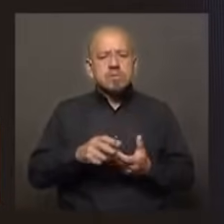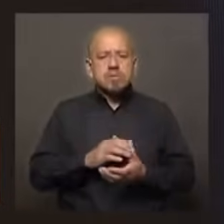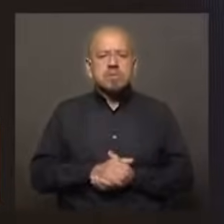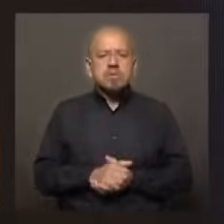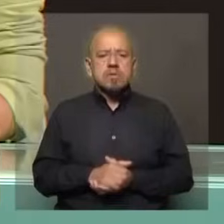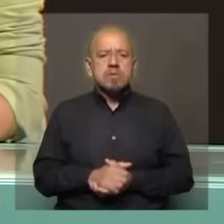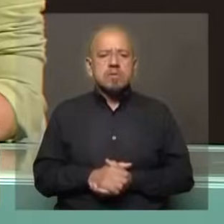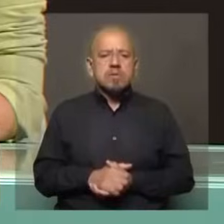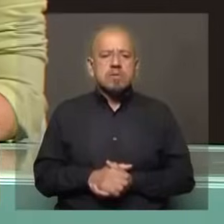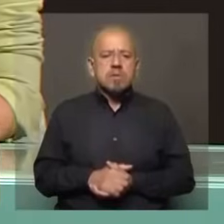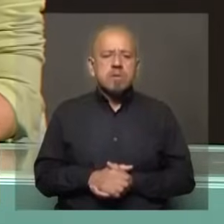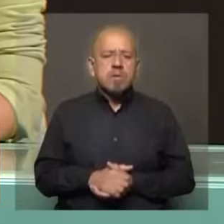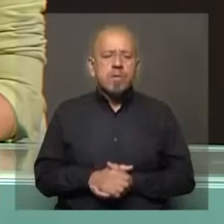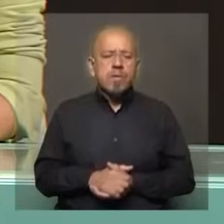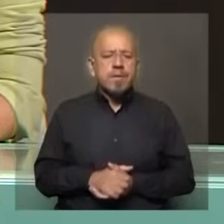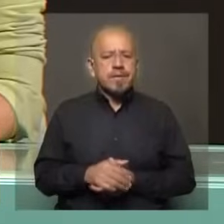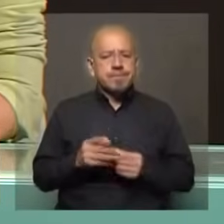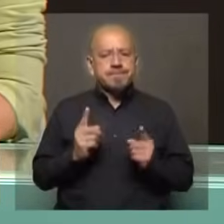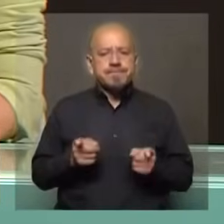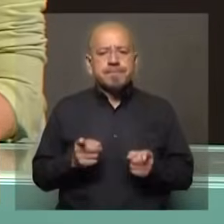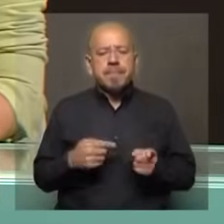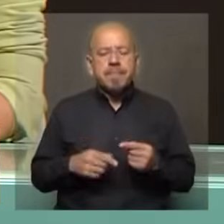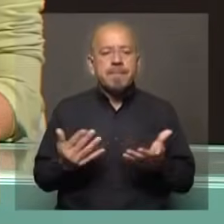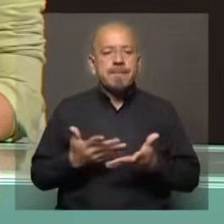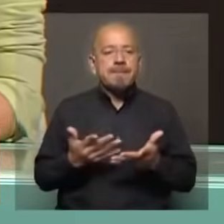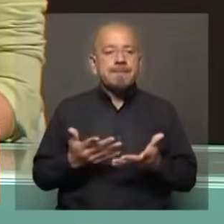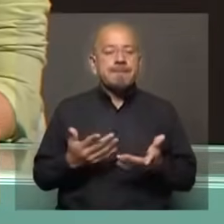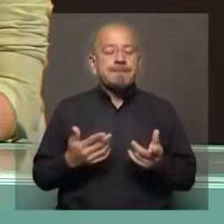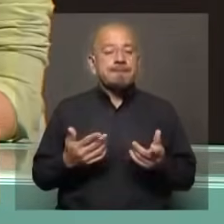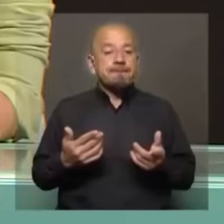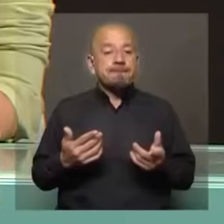Sí, sobre todo ahora que nos...